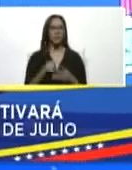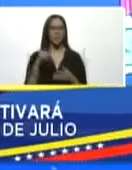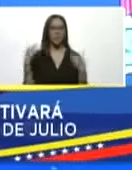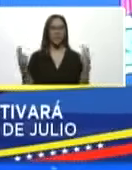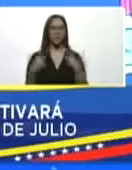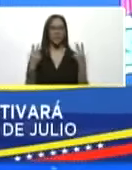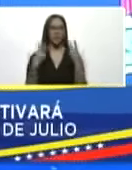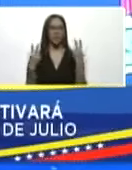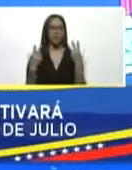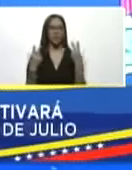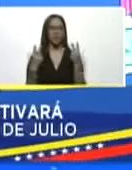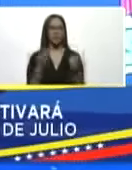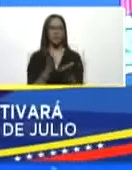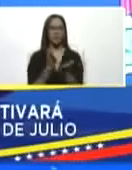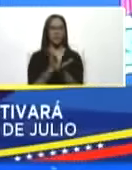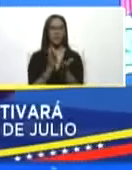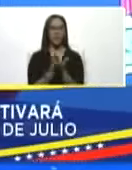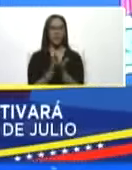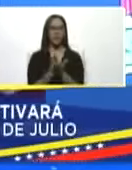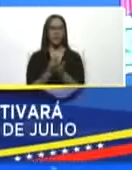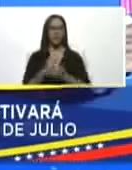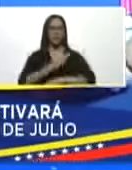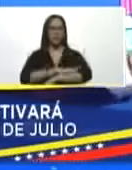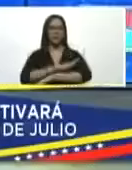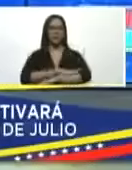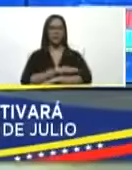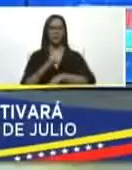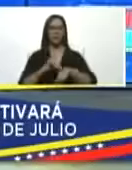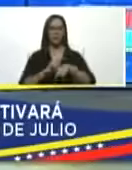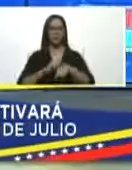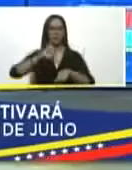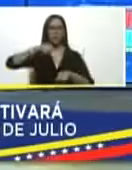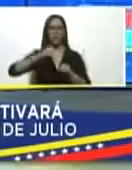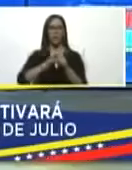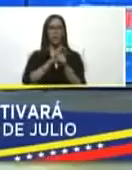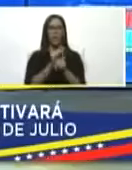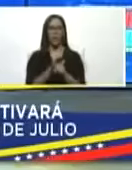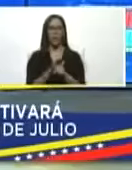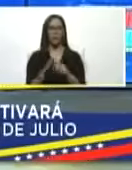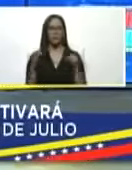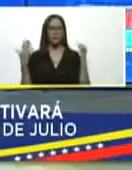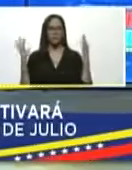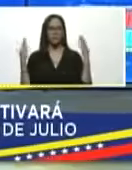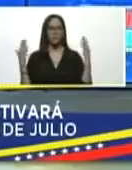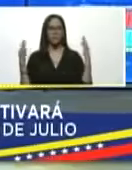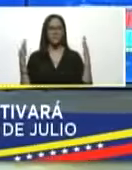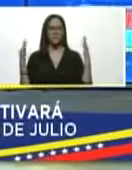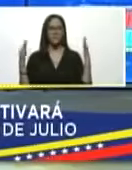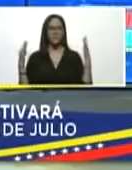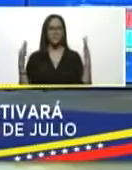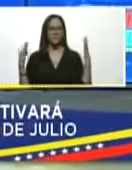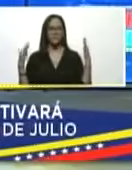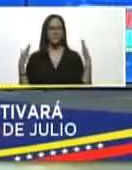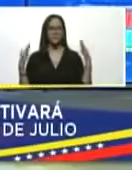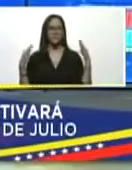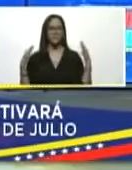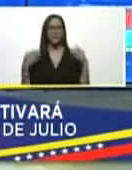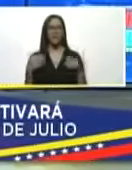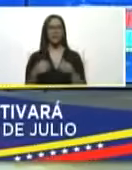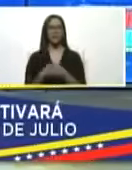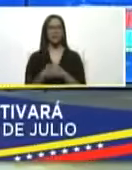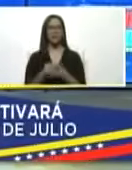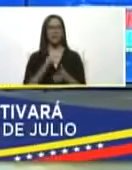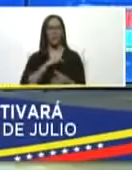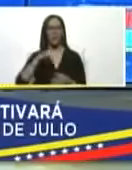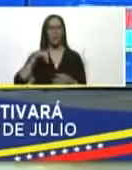victorioso y siempre bien ponderado, doctor Jorge Rodríguez Gómez. Y estará integrado en